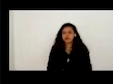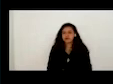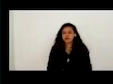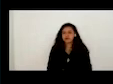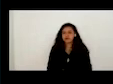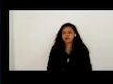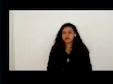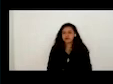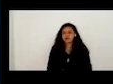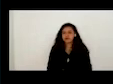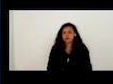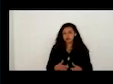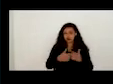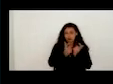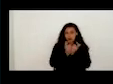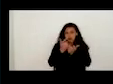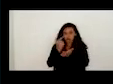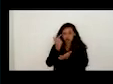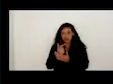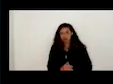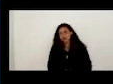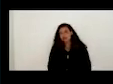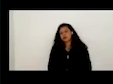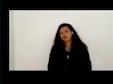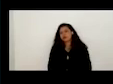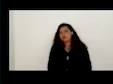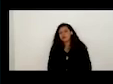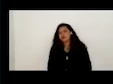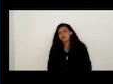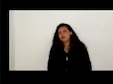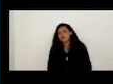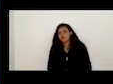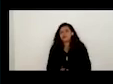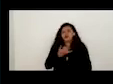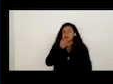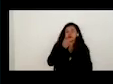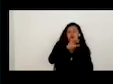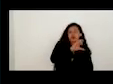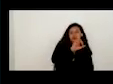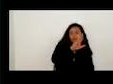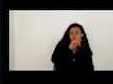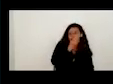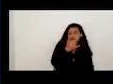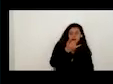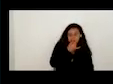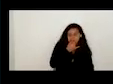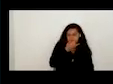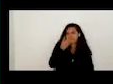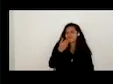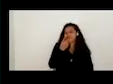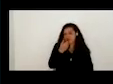Está en el grupo de las grasas. De Las los cereales, perdón. Ah, correcto, muy bien,